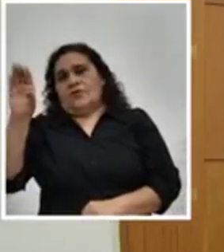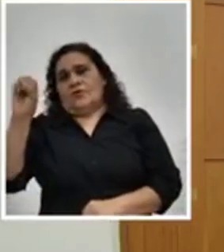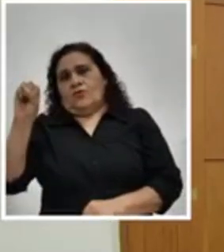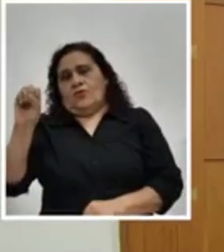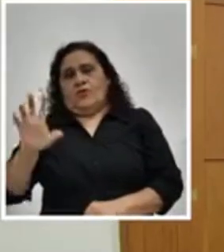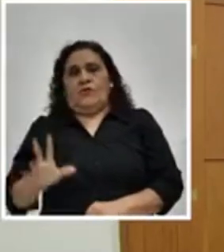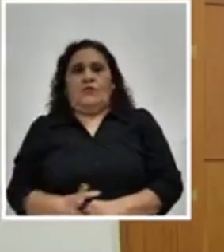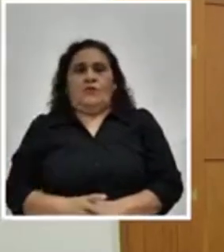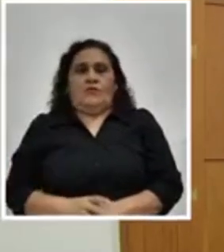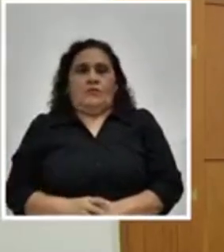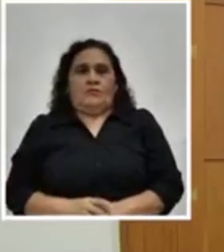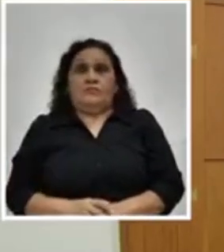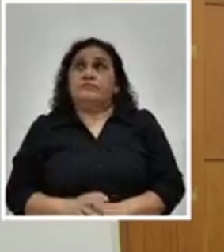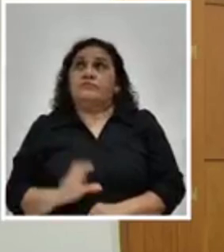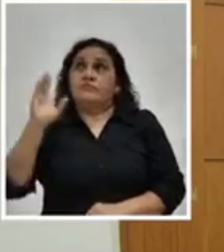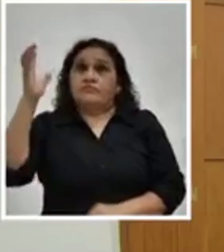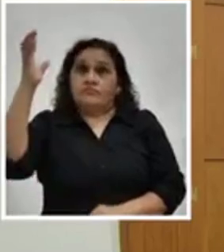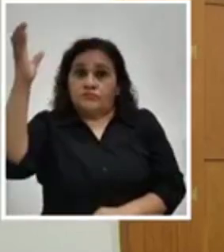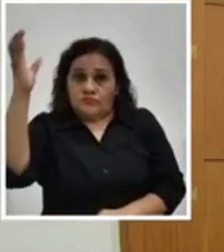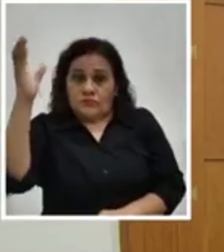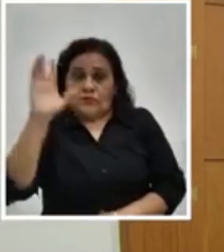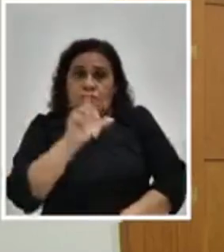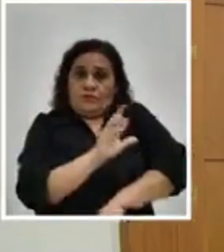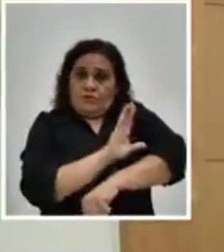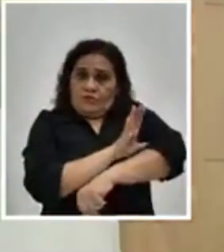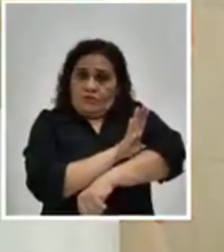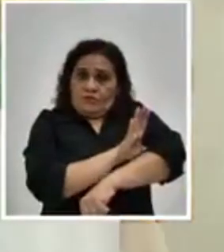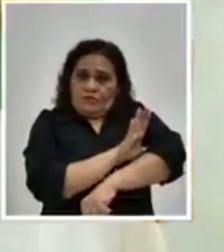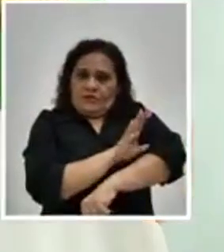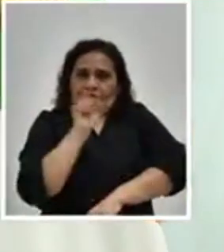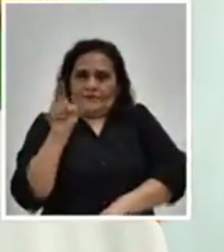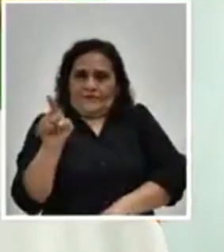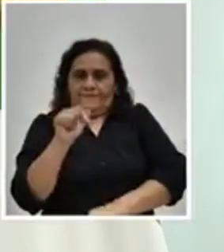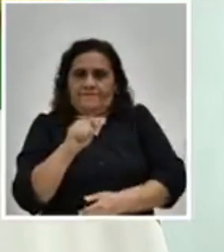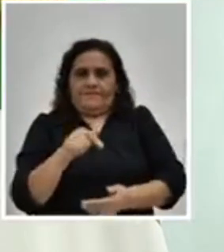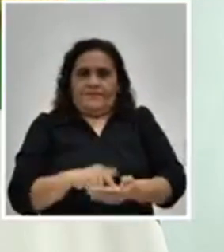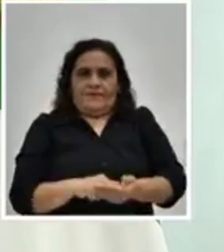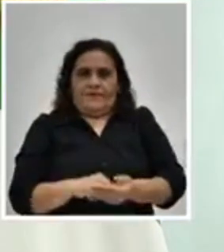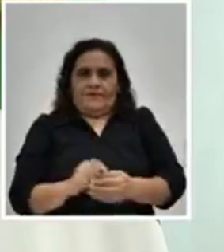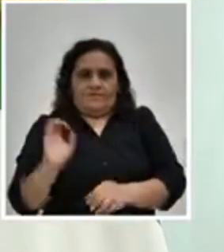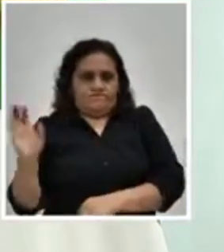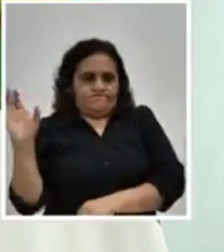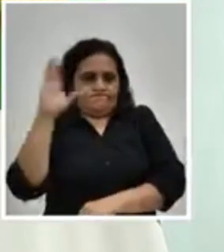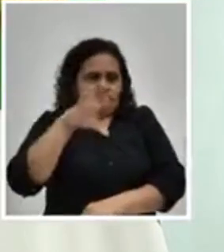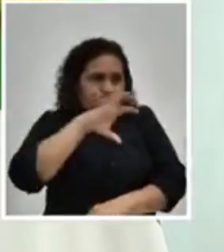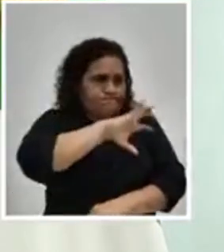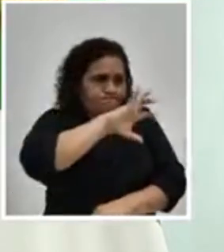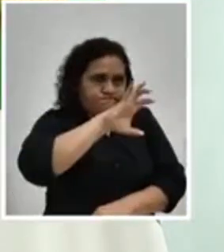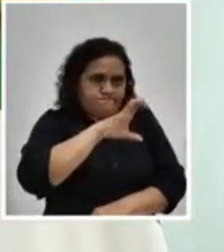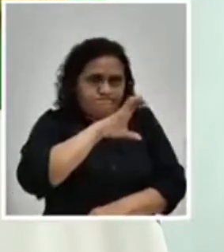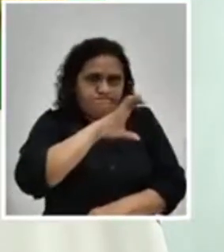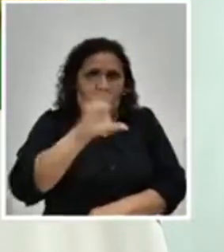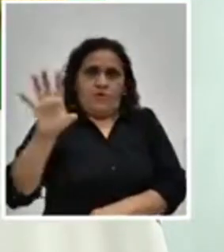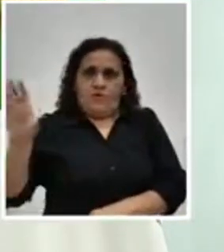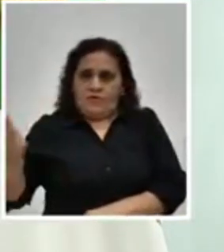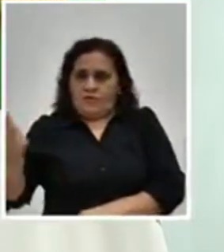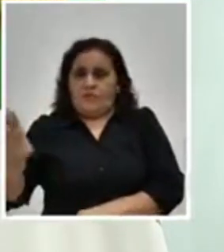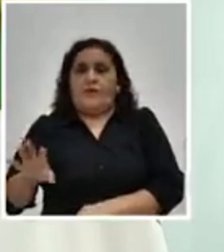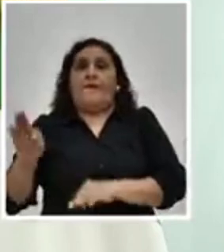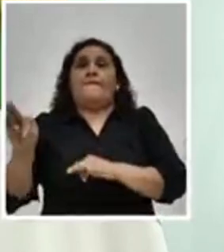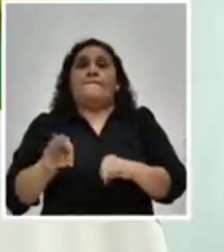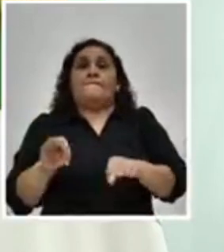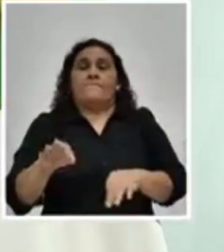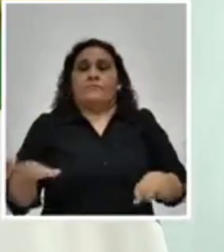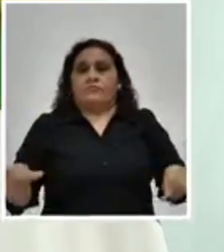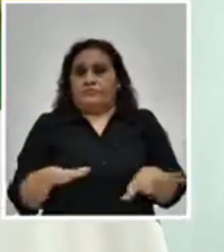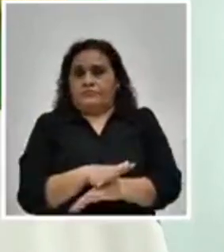reestructuración de la iluminación y la red eléctrica, reflectores para la cancha y el parque, así como trabajos de